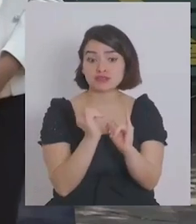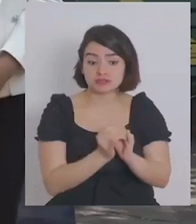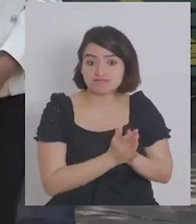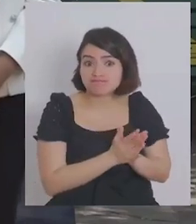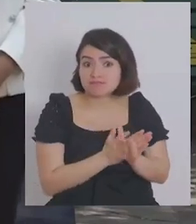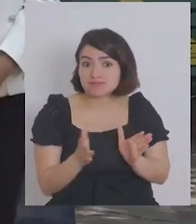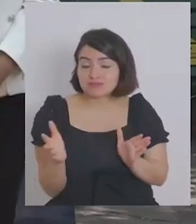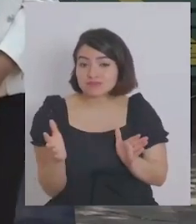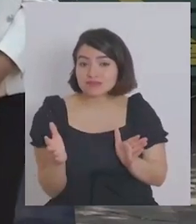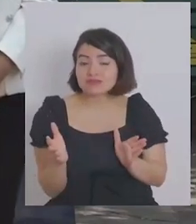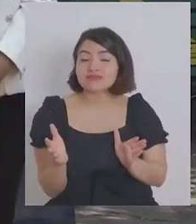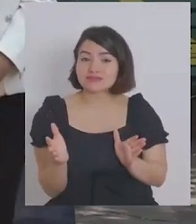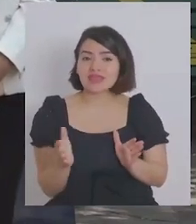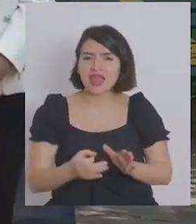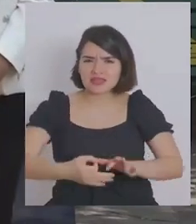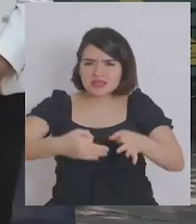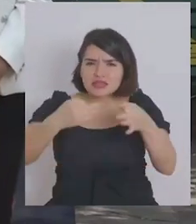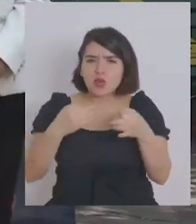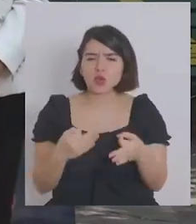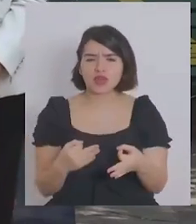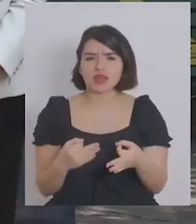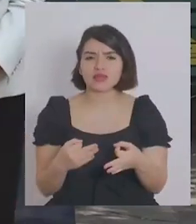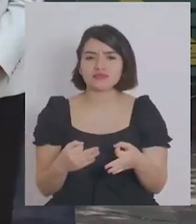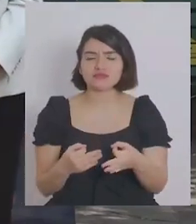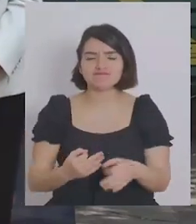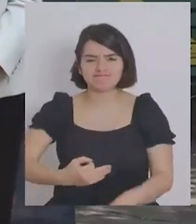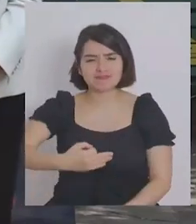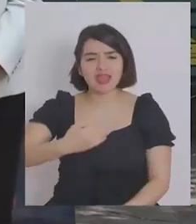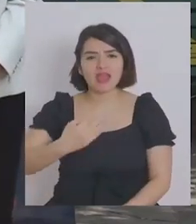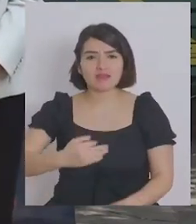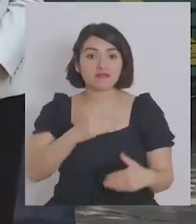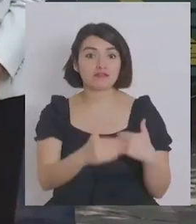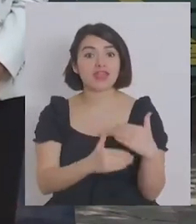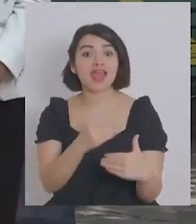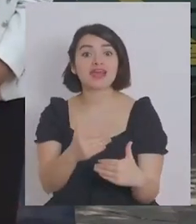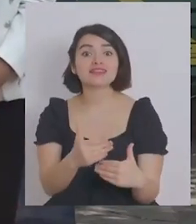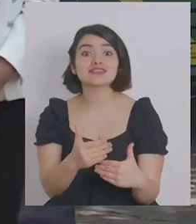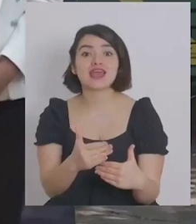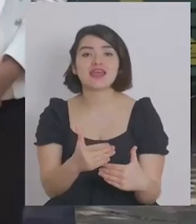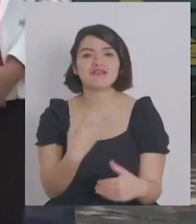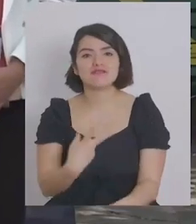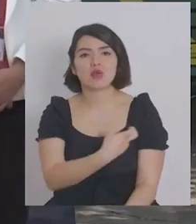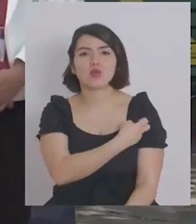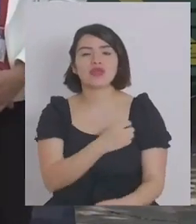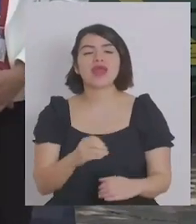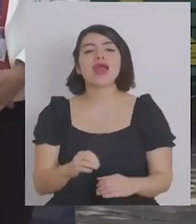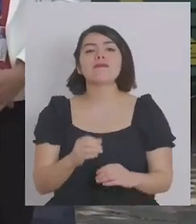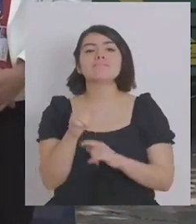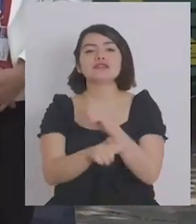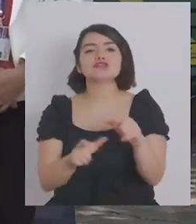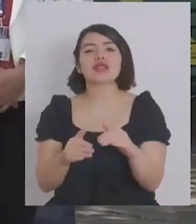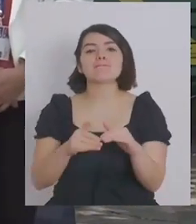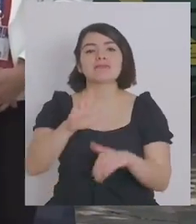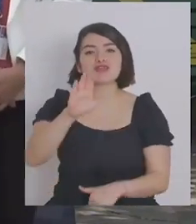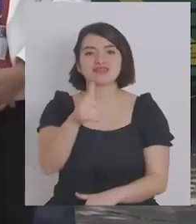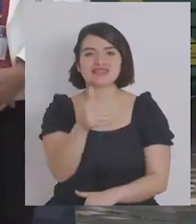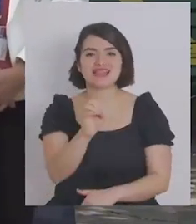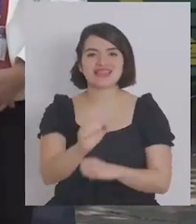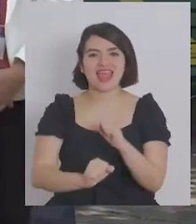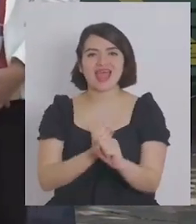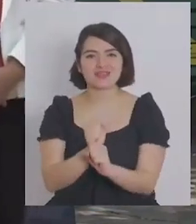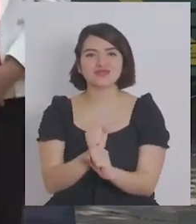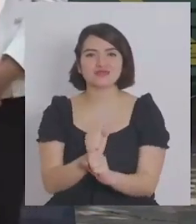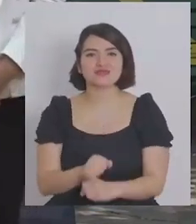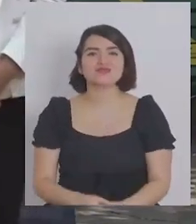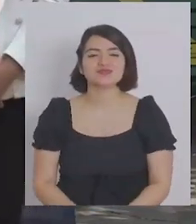respecto a la seguridad cierto perdón eficacia de la vacuna en mayores 60 años por otra parte es importante también